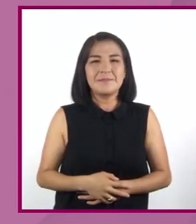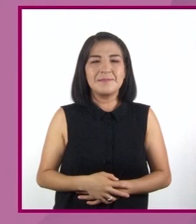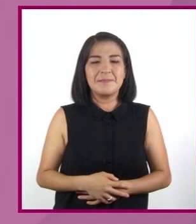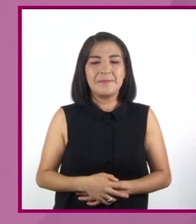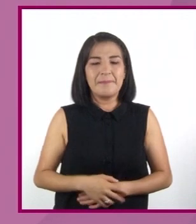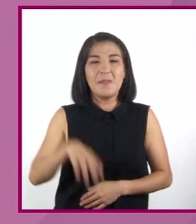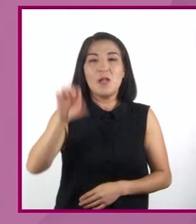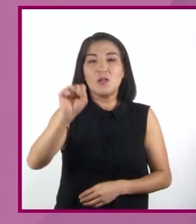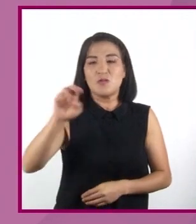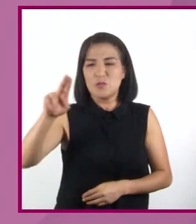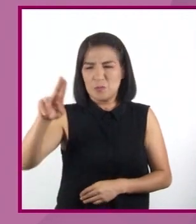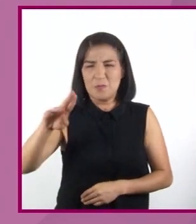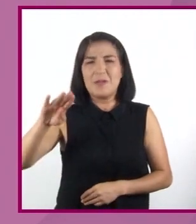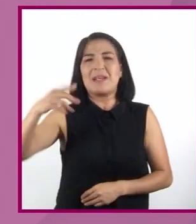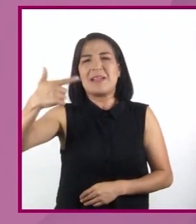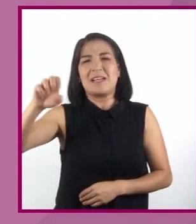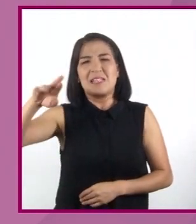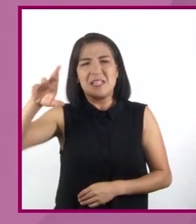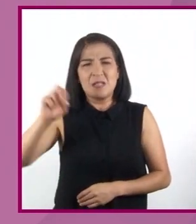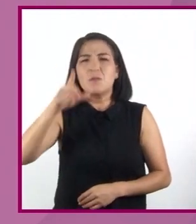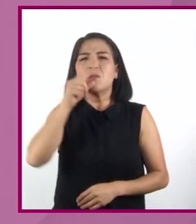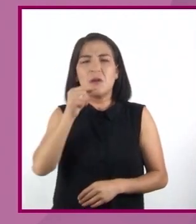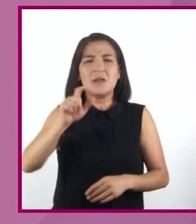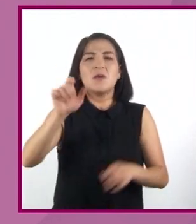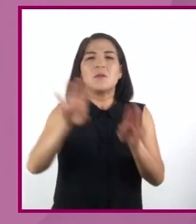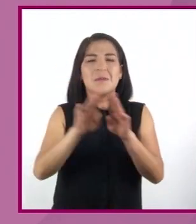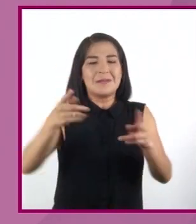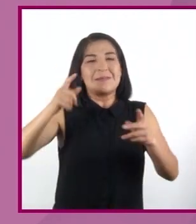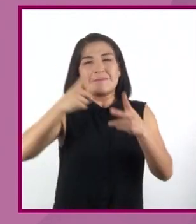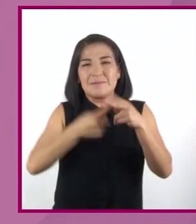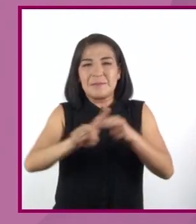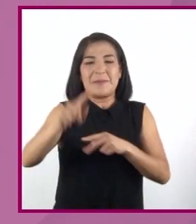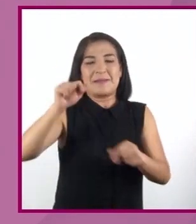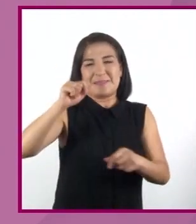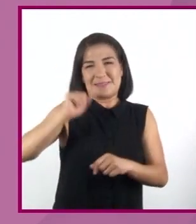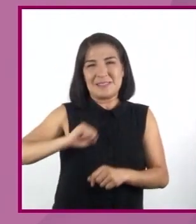El subgénero policíaco nació a mediados del siglo XIX.